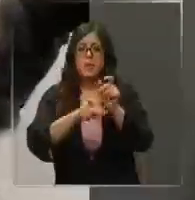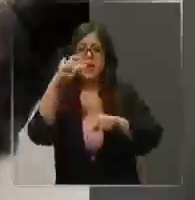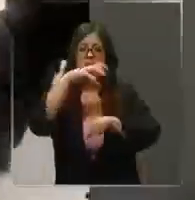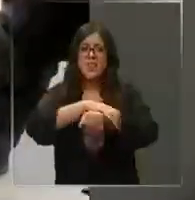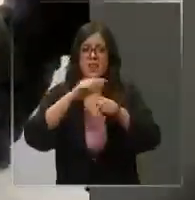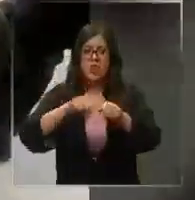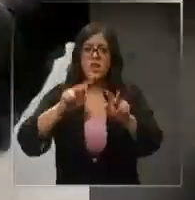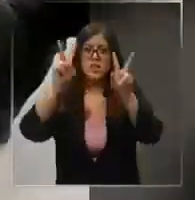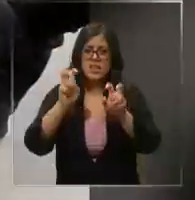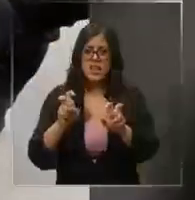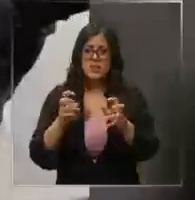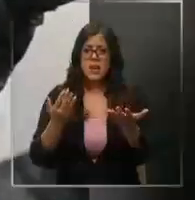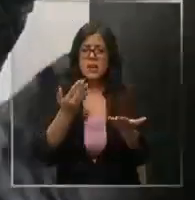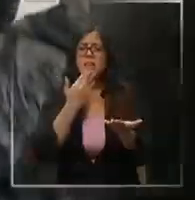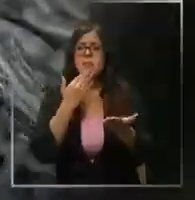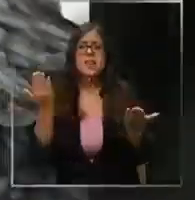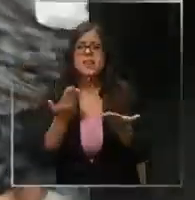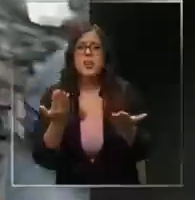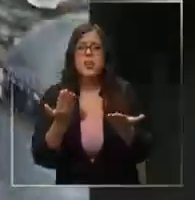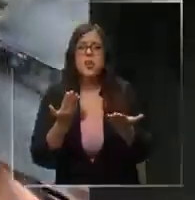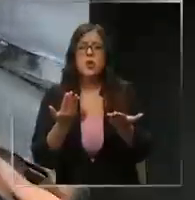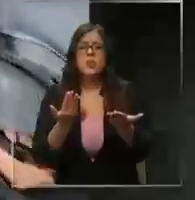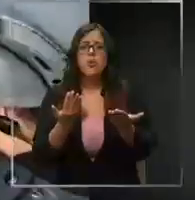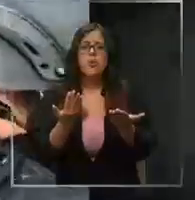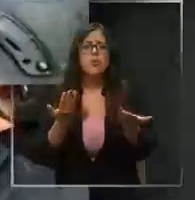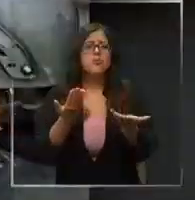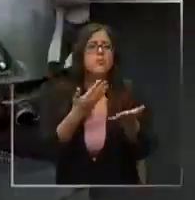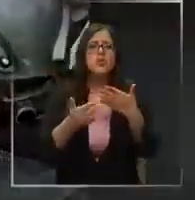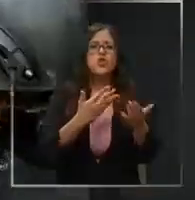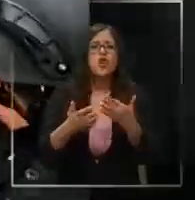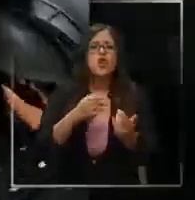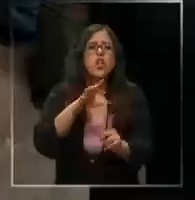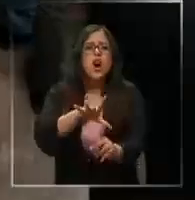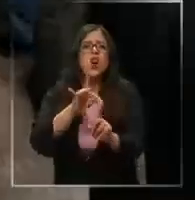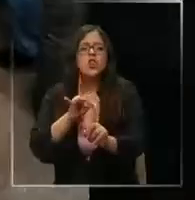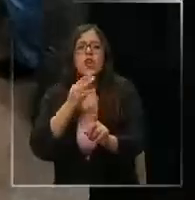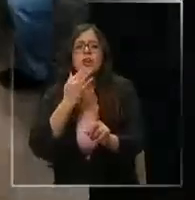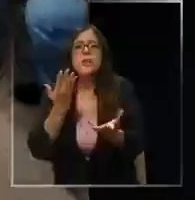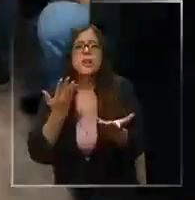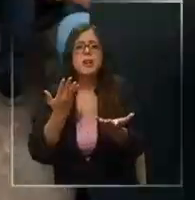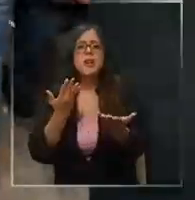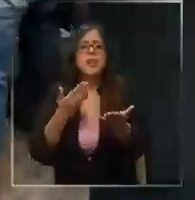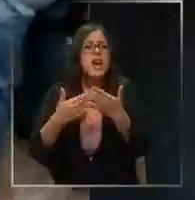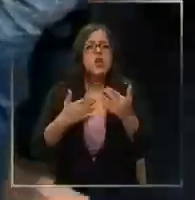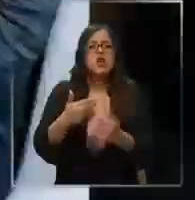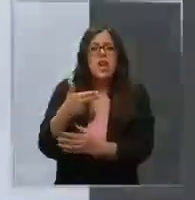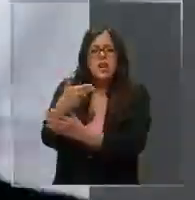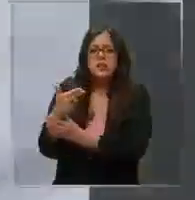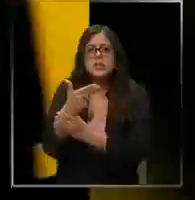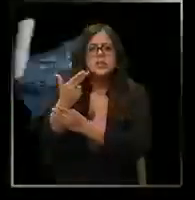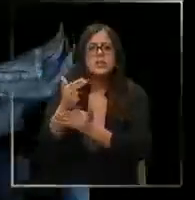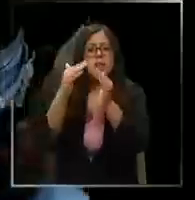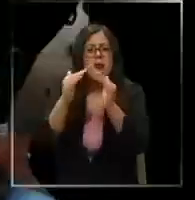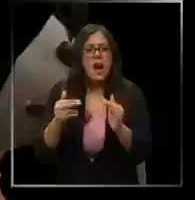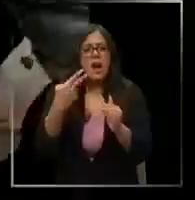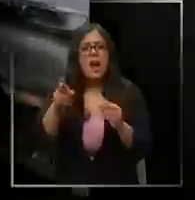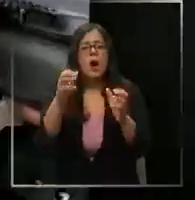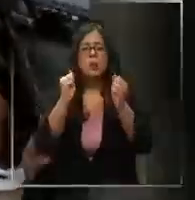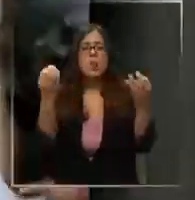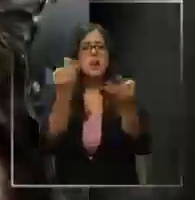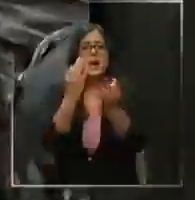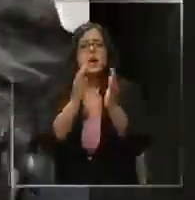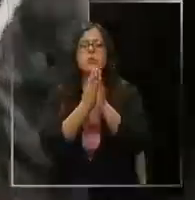este procedimiento y también cómo se da este operativo, en qué lugar en específico. También se señala que hubo un arma de fuego que se le incautó en el domicilio. Si puede clarificar